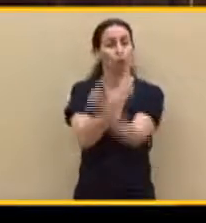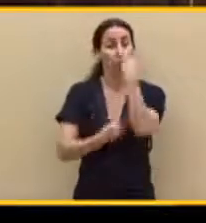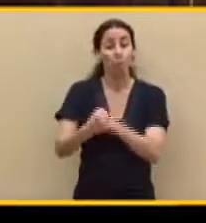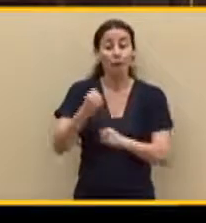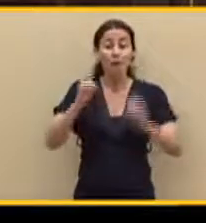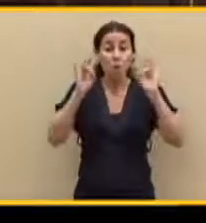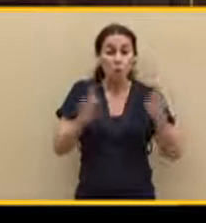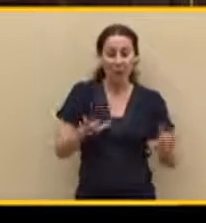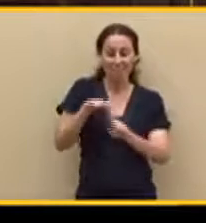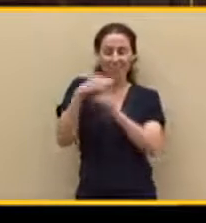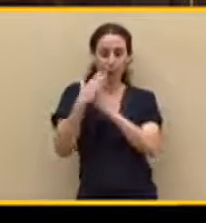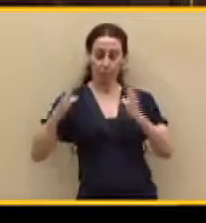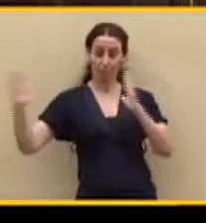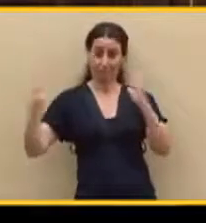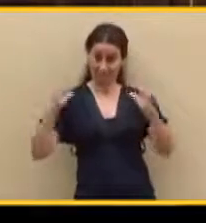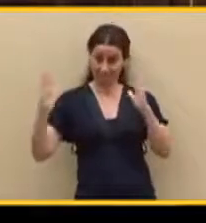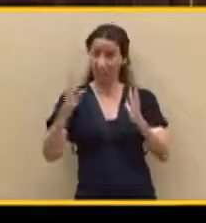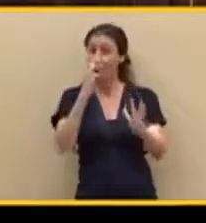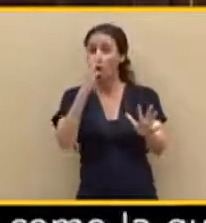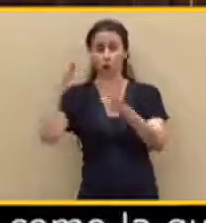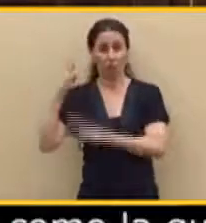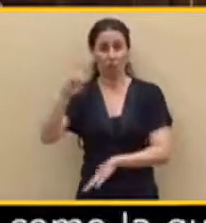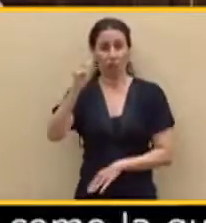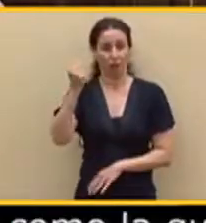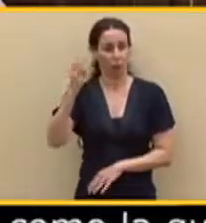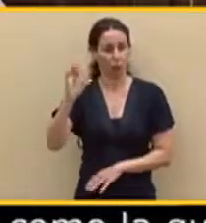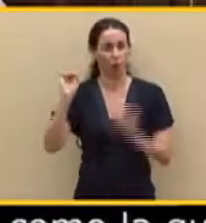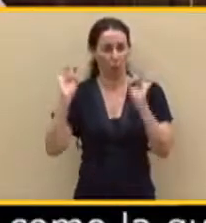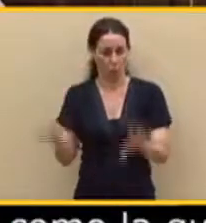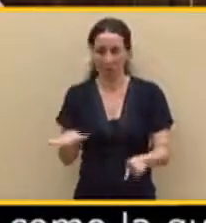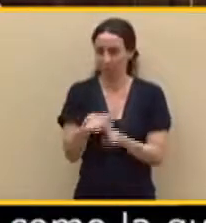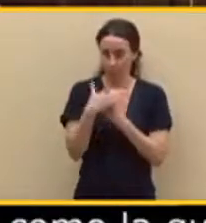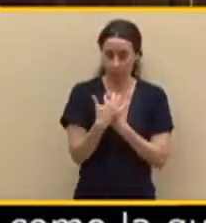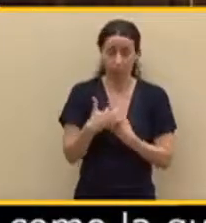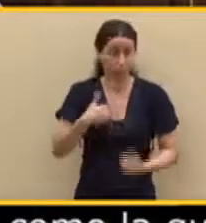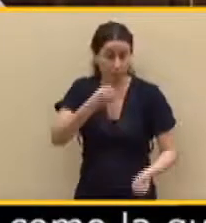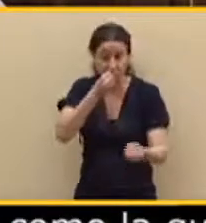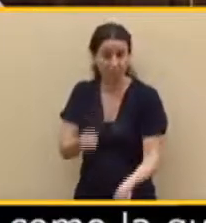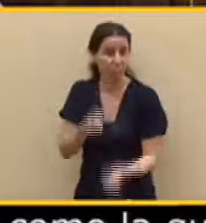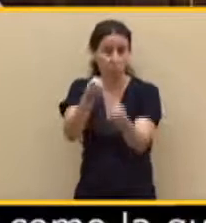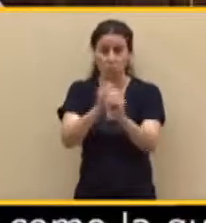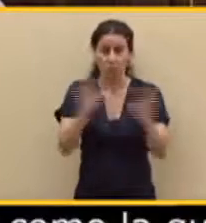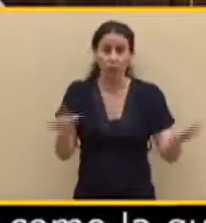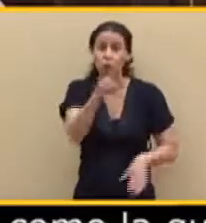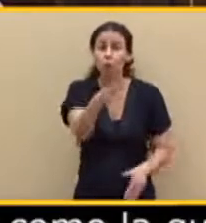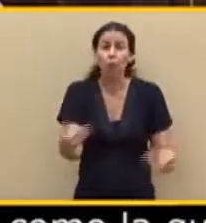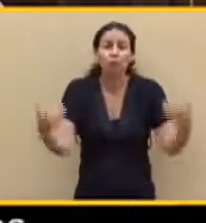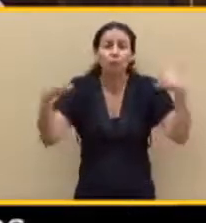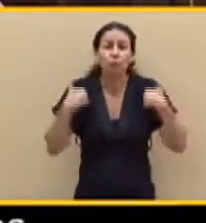en España durante 8 años. Se lo digo con toda claridad porque su irresponsabilidad